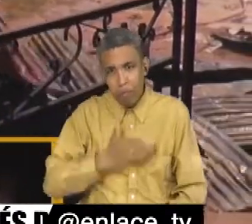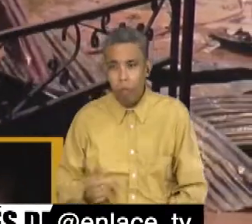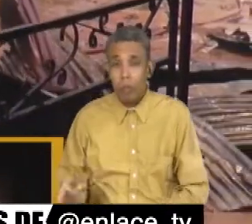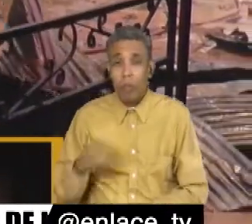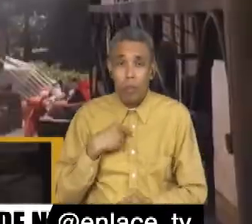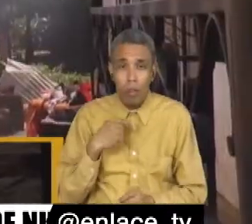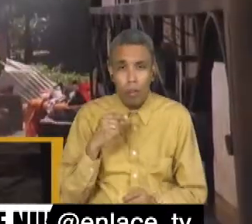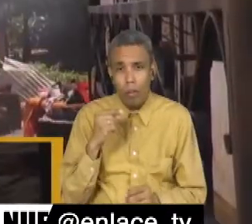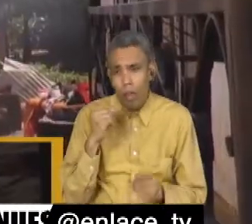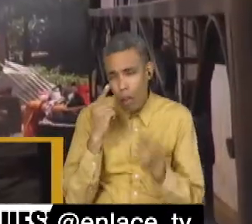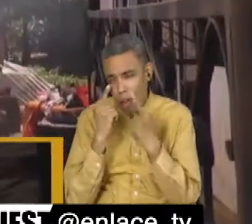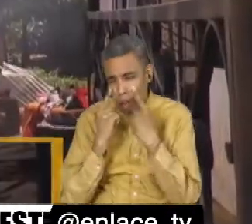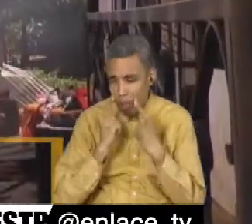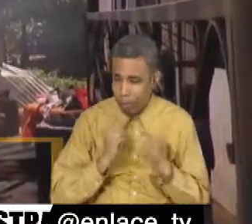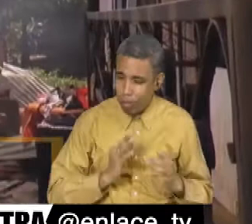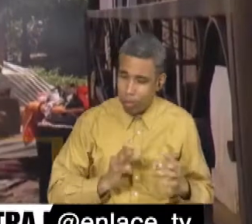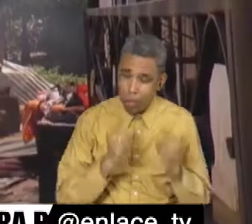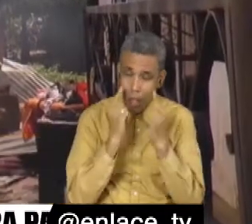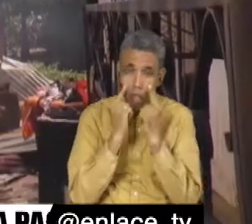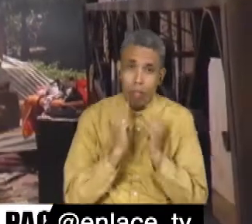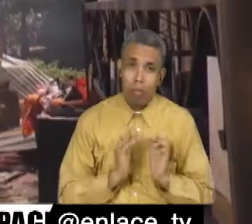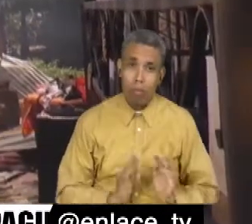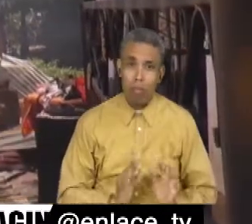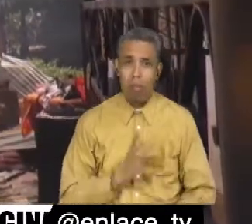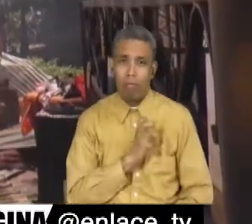al momento de los hechos es indescriptible.